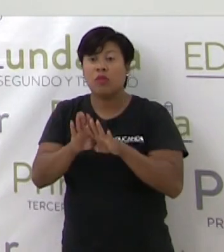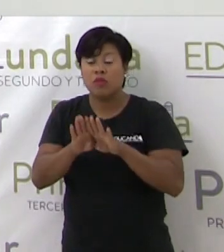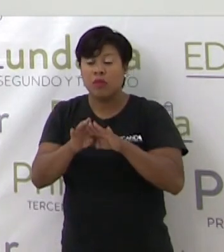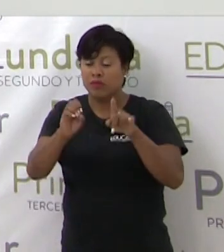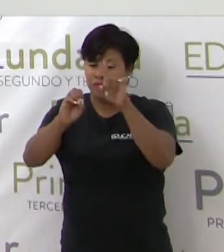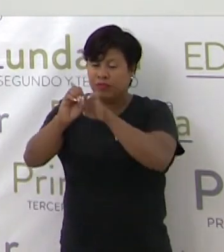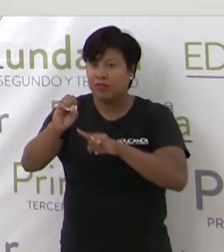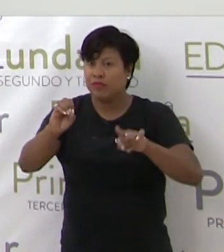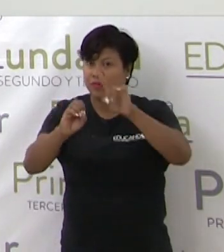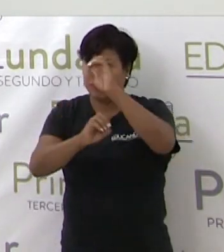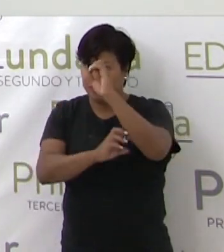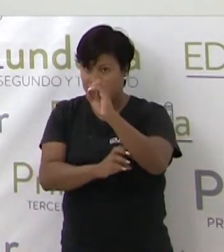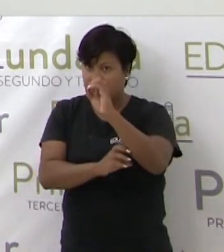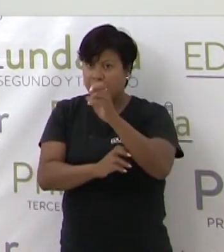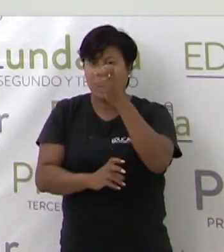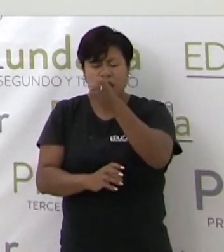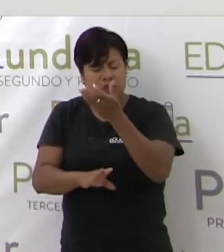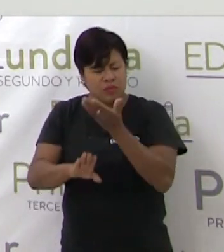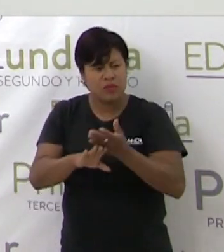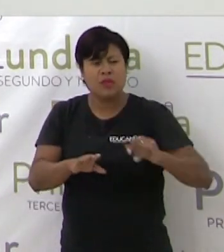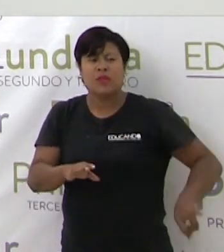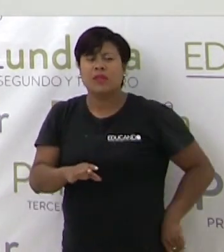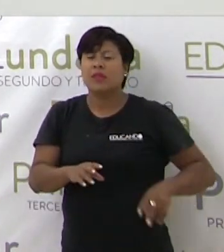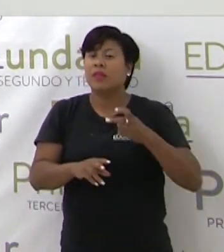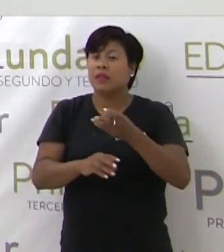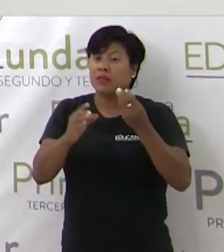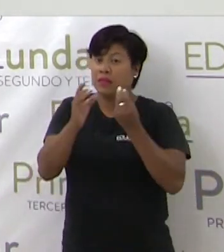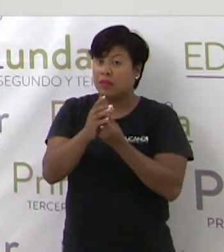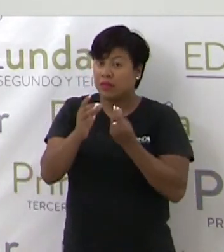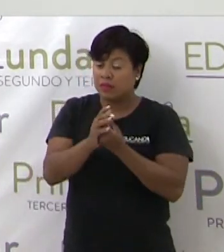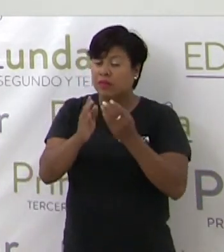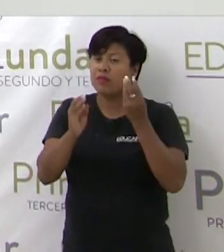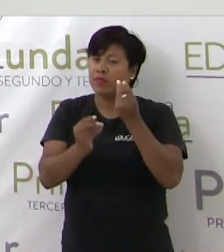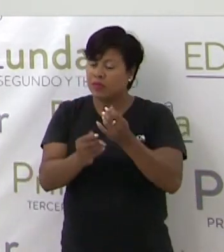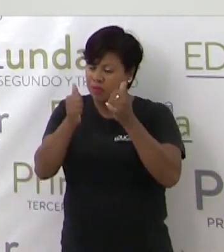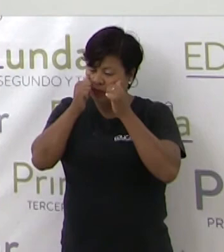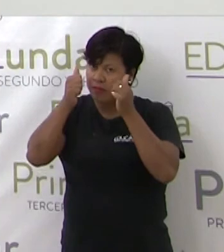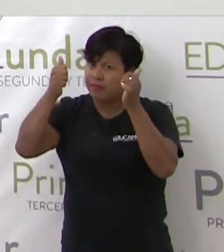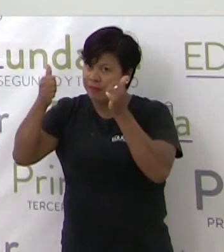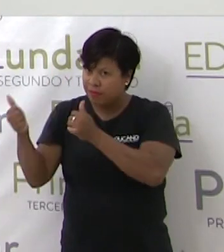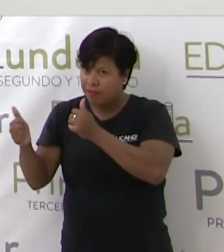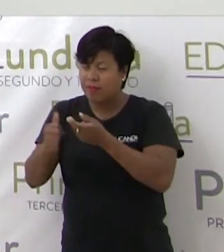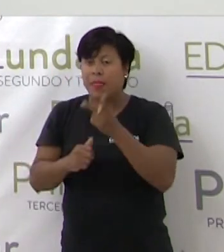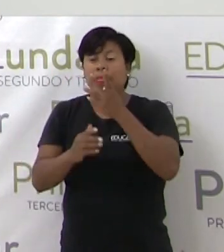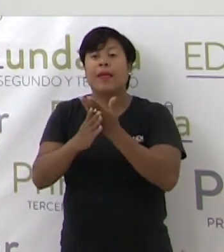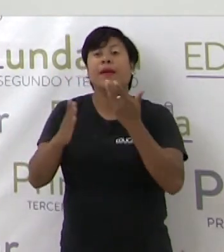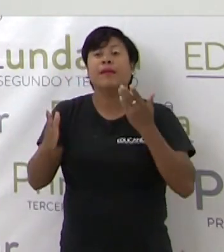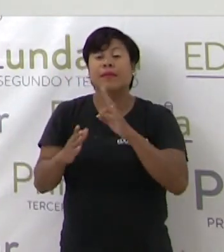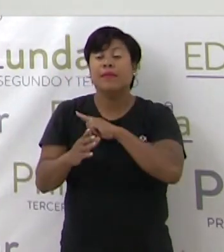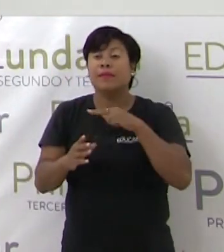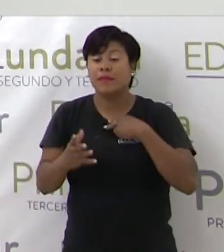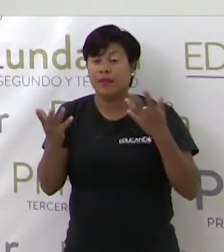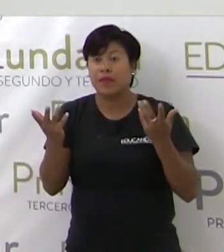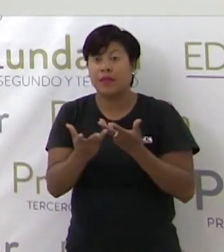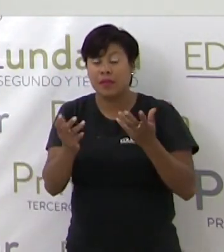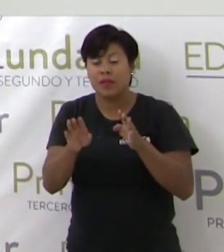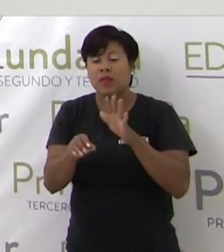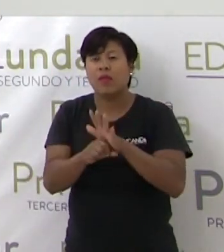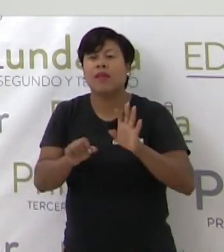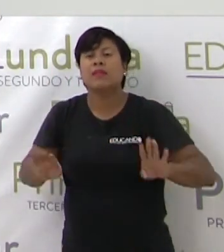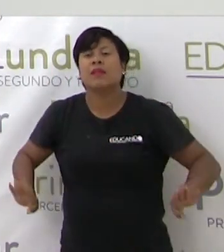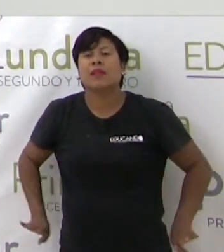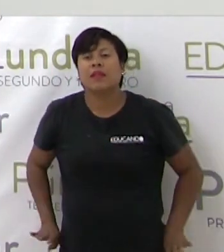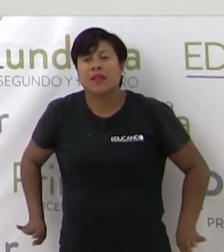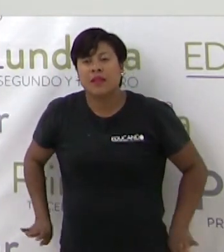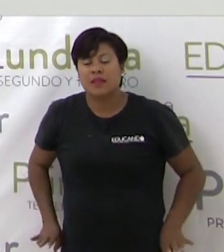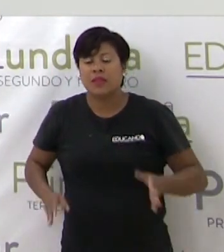círculo. ¿Les parece? Es muy interesante esta sesión, vamos a poner muchísima atención. Pero antes, pues vamos a recordar algunas características